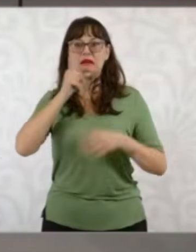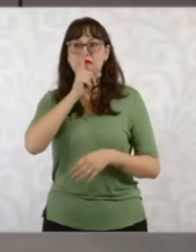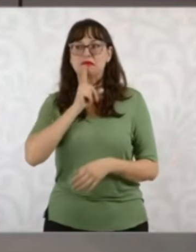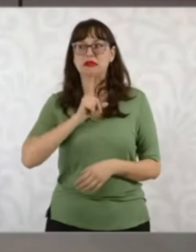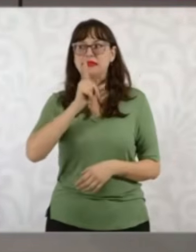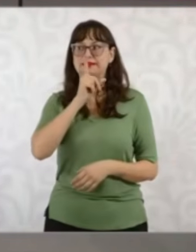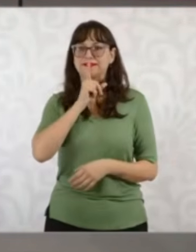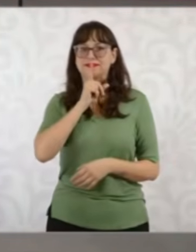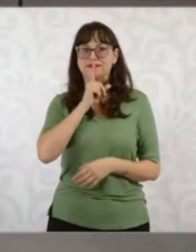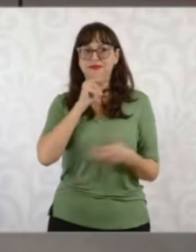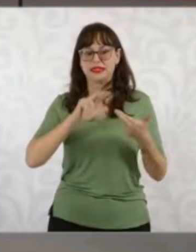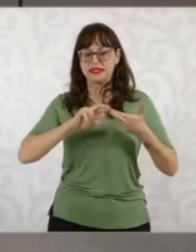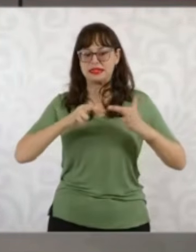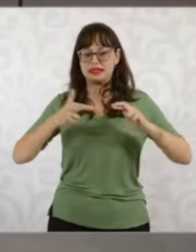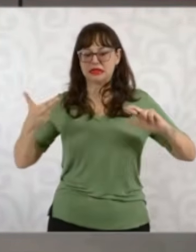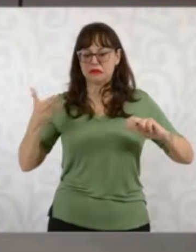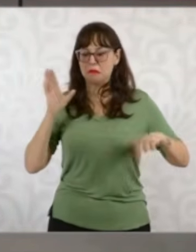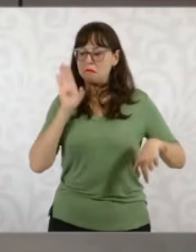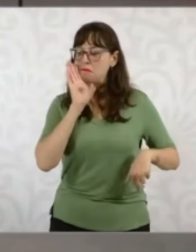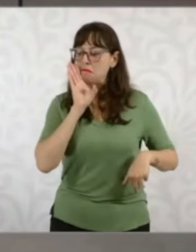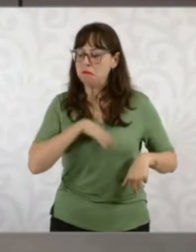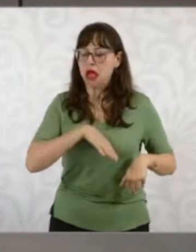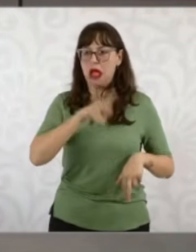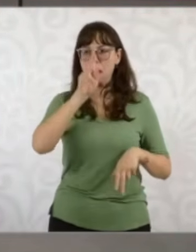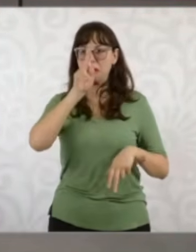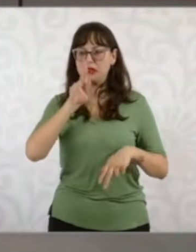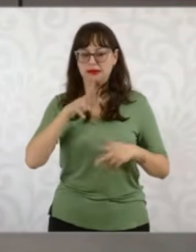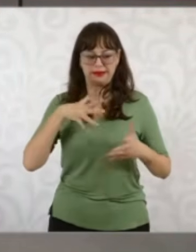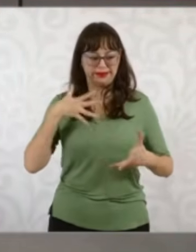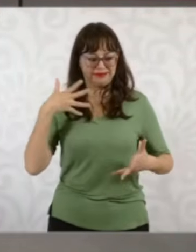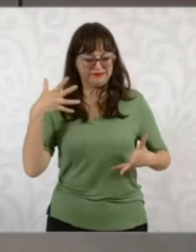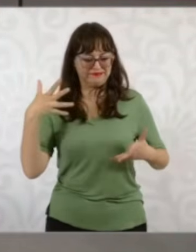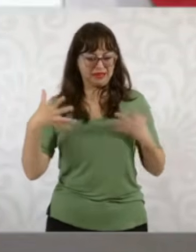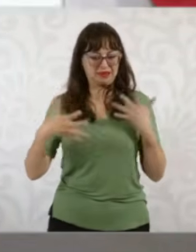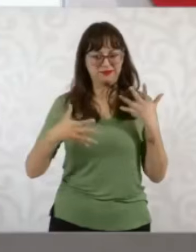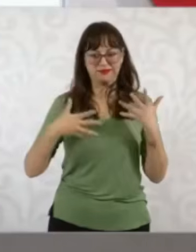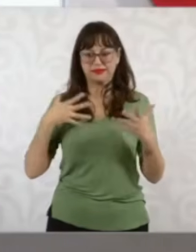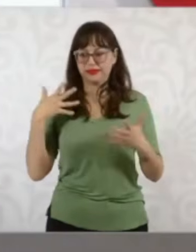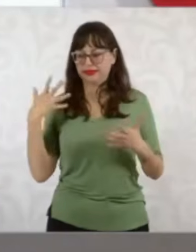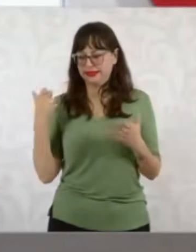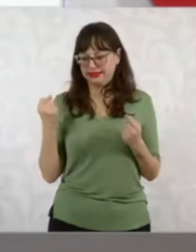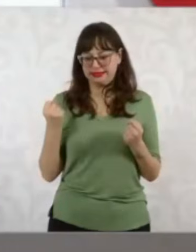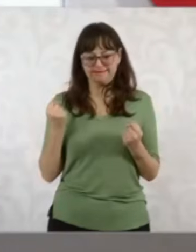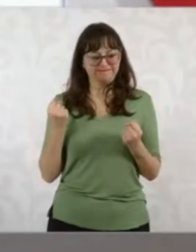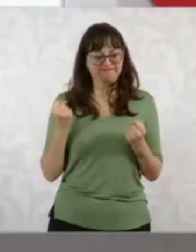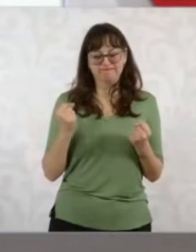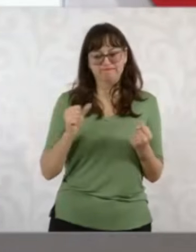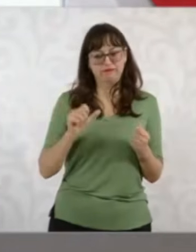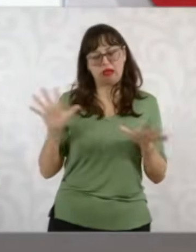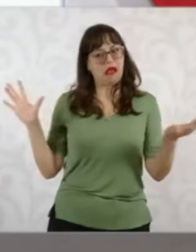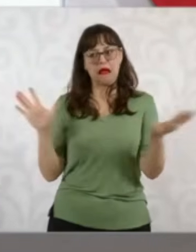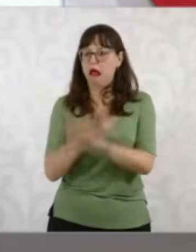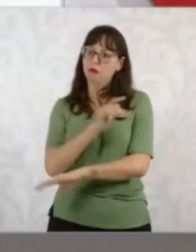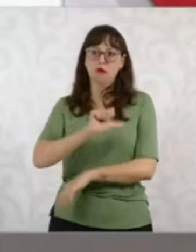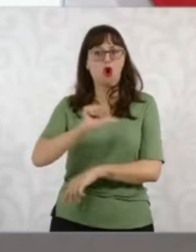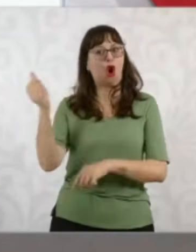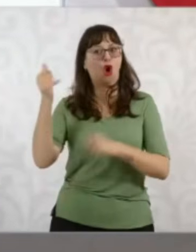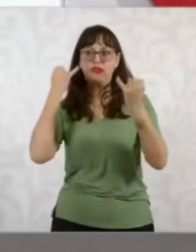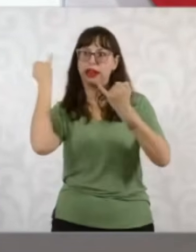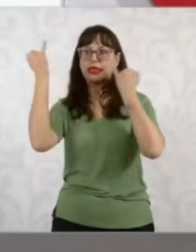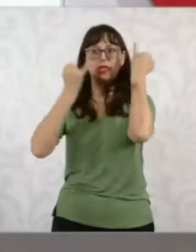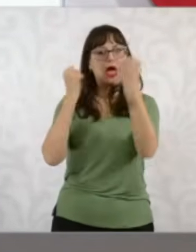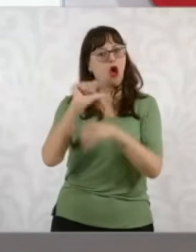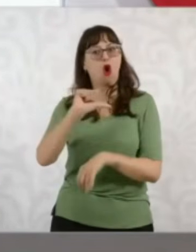mala relación. Entonces, quedándose sin esa narrativa, pues hay que iniciar otras nuevas, porque así